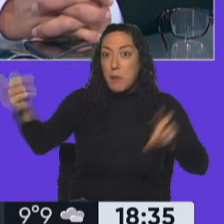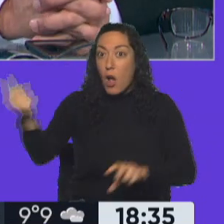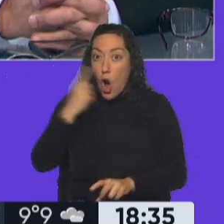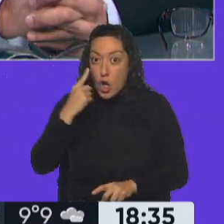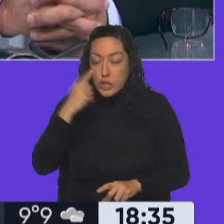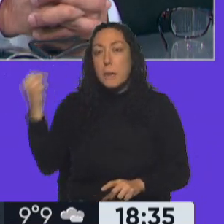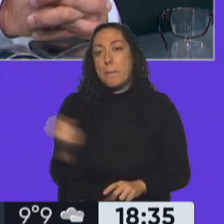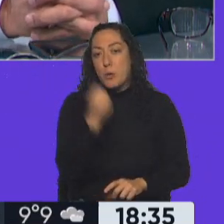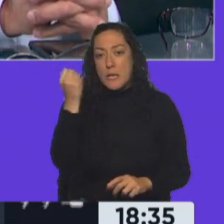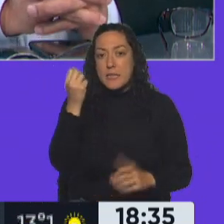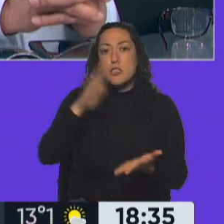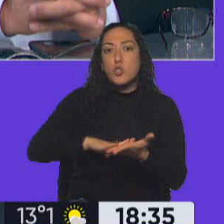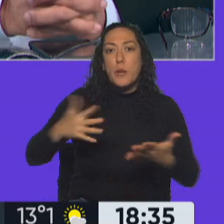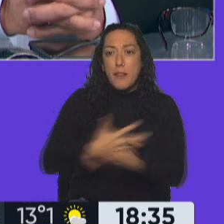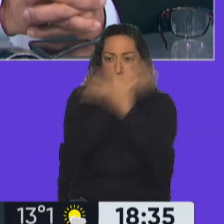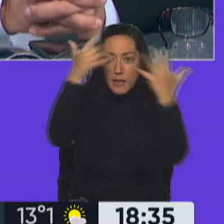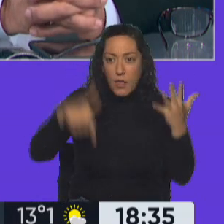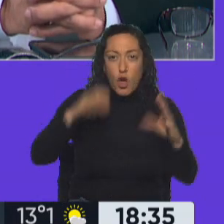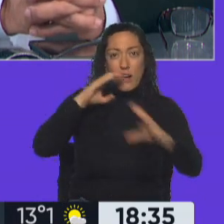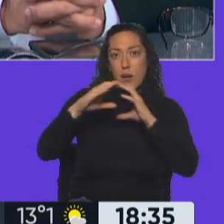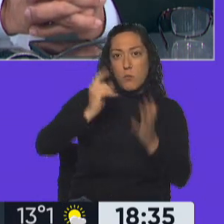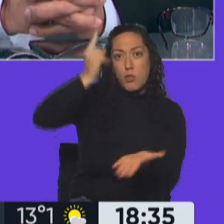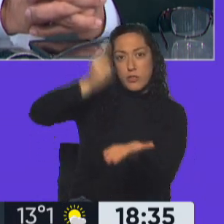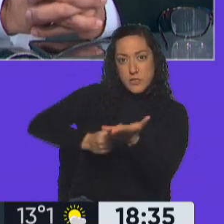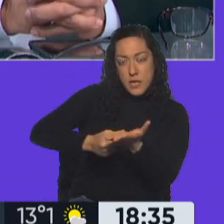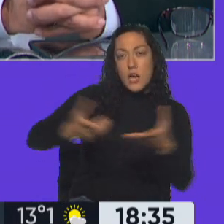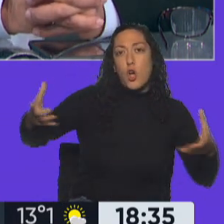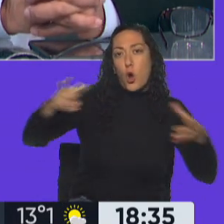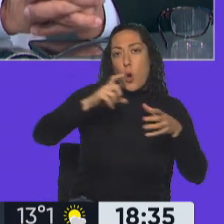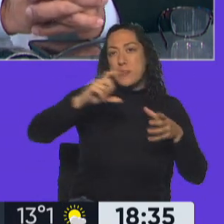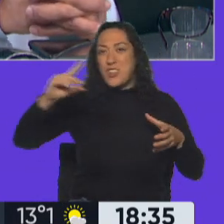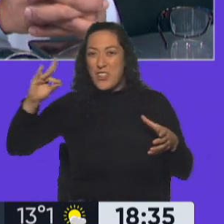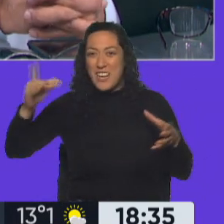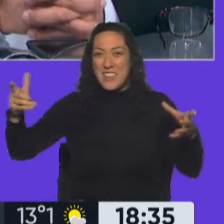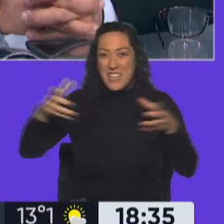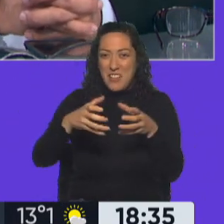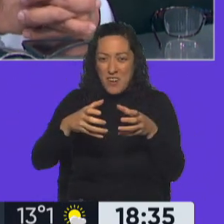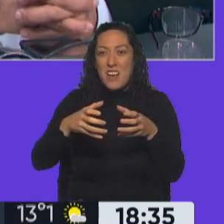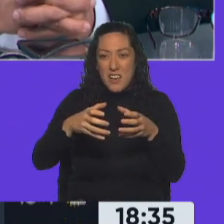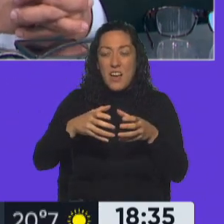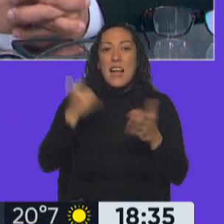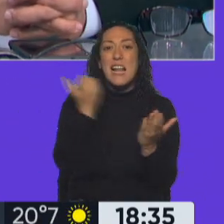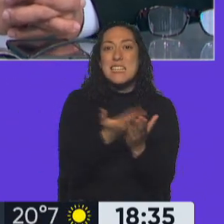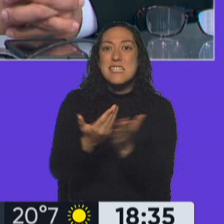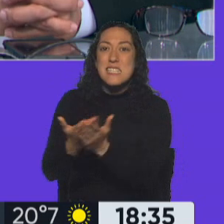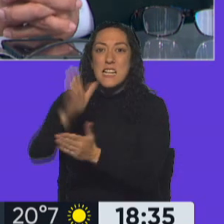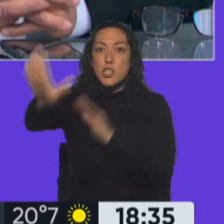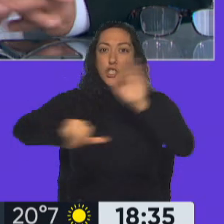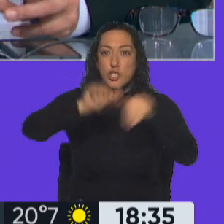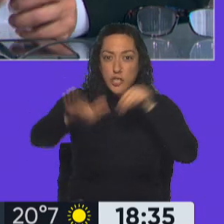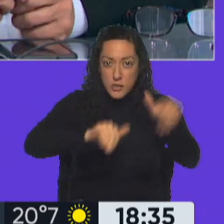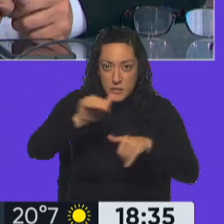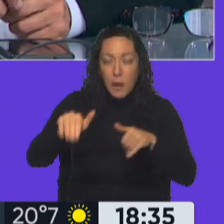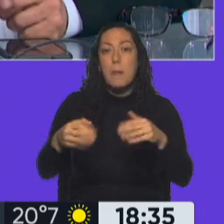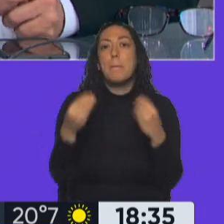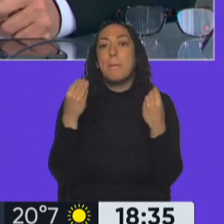tiene que ver con la decisión que hoy tomó la ENACOM, el directorio de ENACOM, de llamar a licitación para, esto